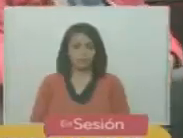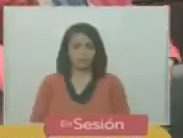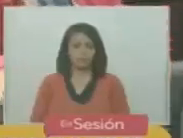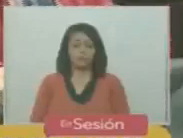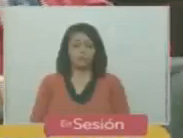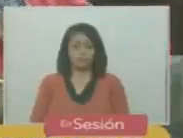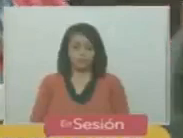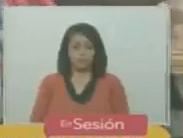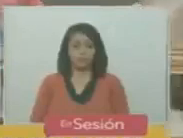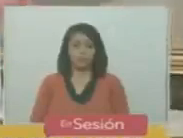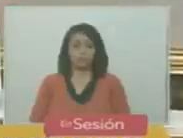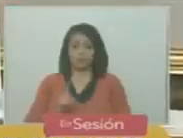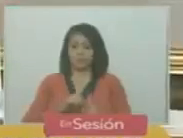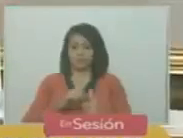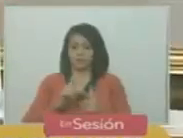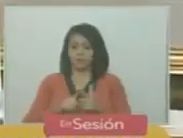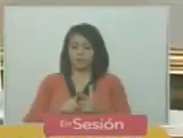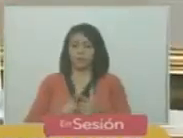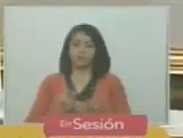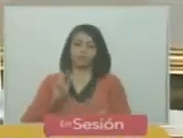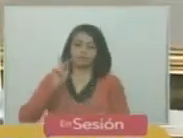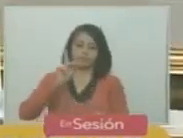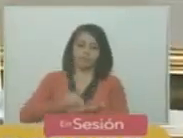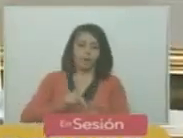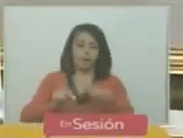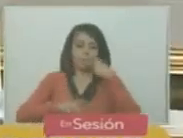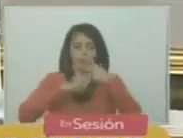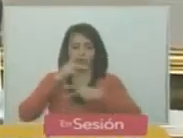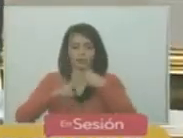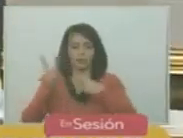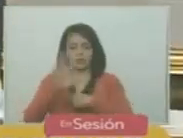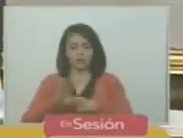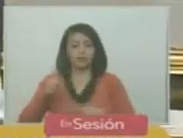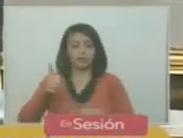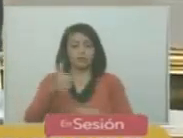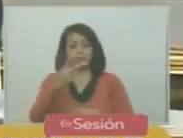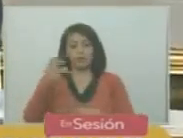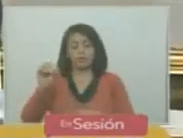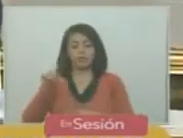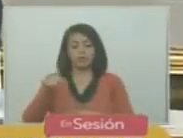Y ahí aparece un elemento inédito en la política venezolana del siglo XX.